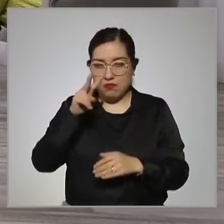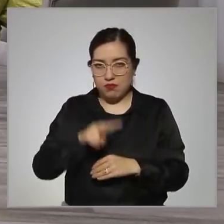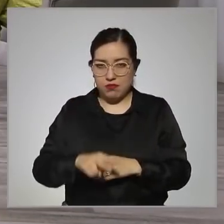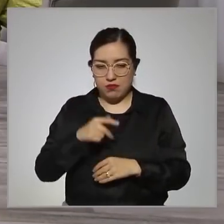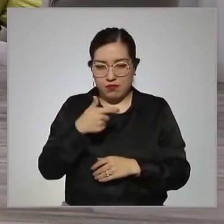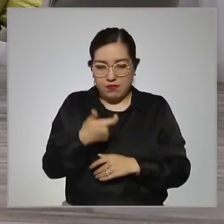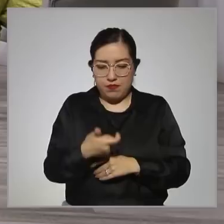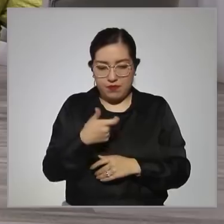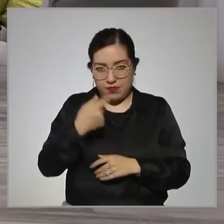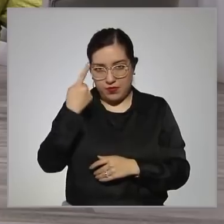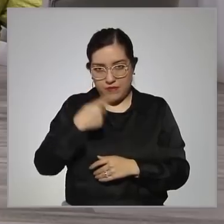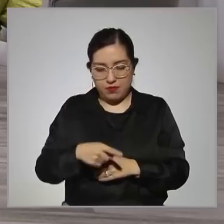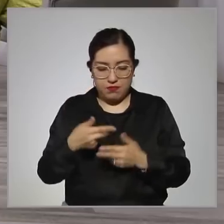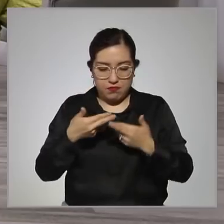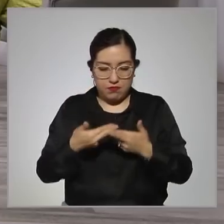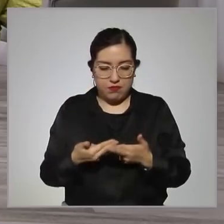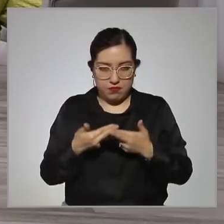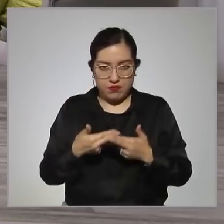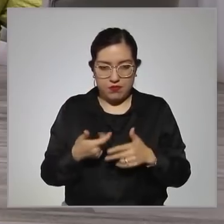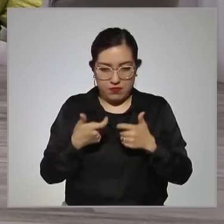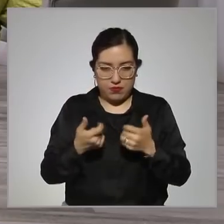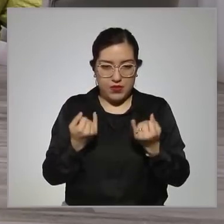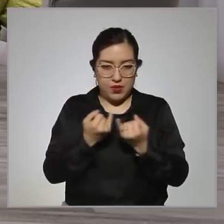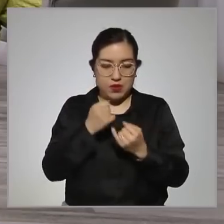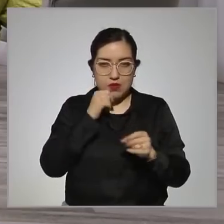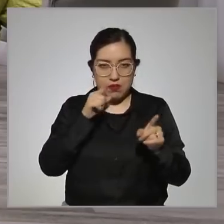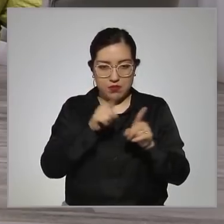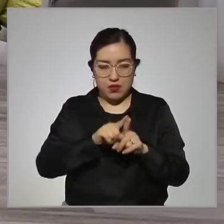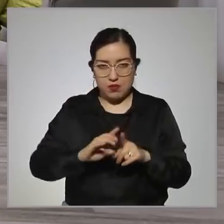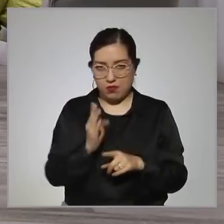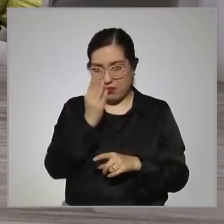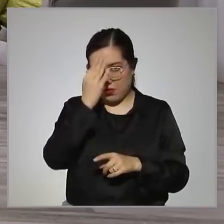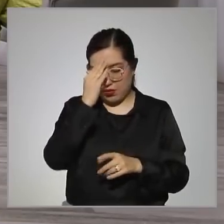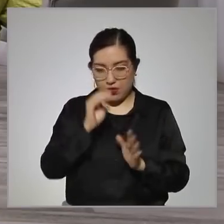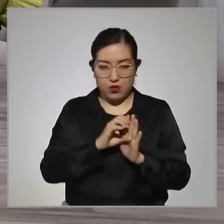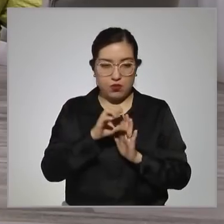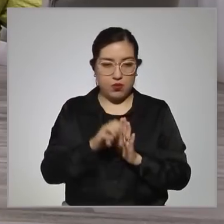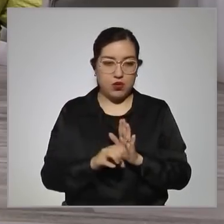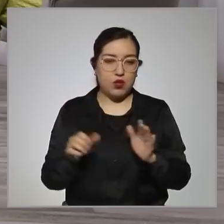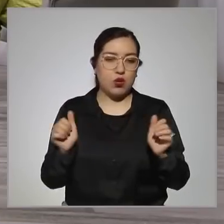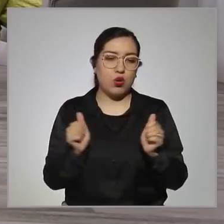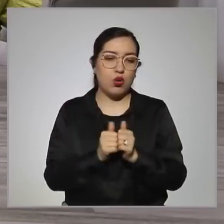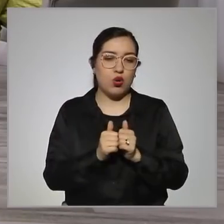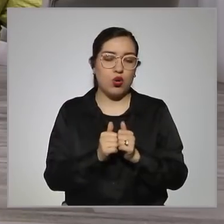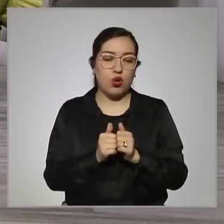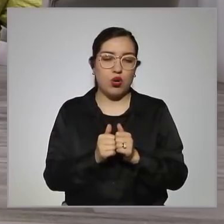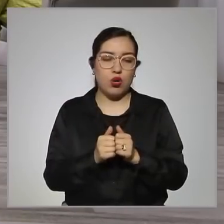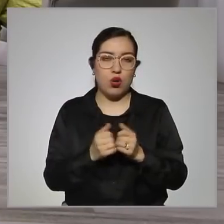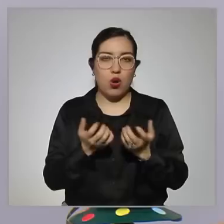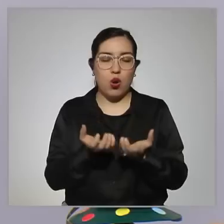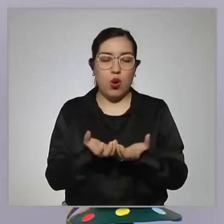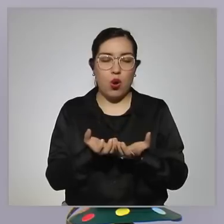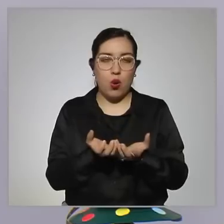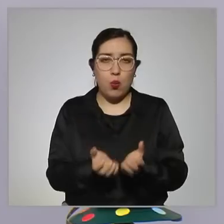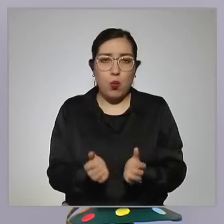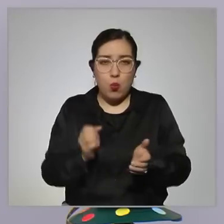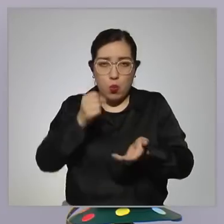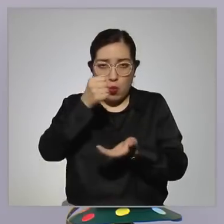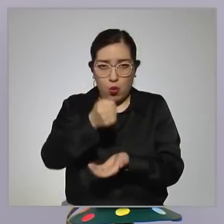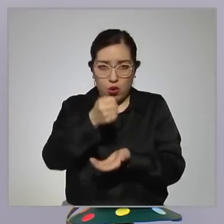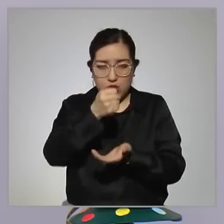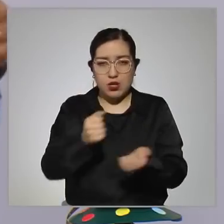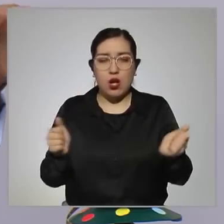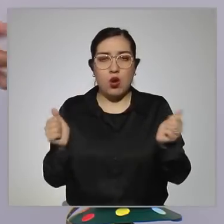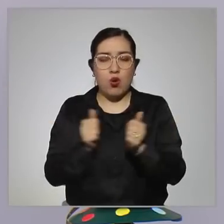haya prosperidad económica. Es el mismo caso de los borreguitos, ¿no? Sí. También el caso de llenar bolsitas rojas, ¿no? Con semillas